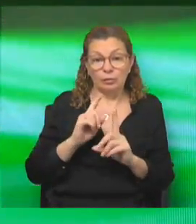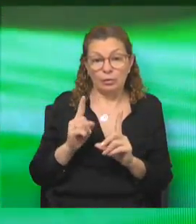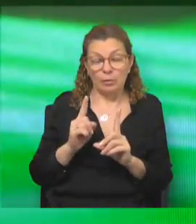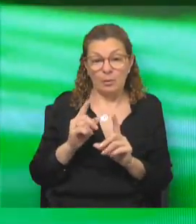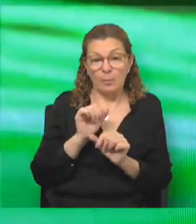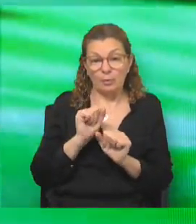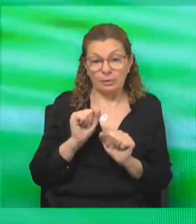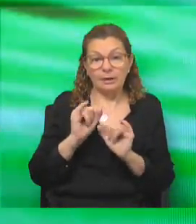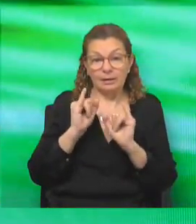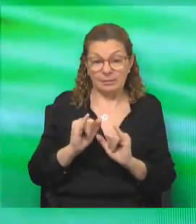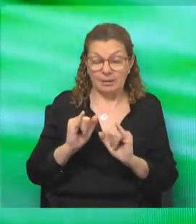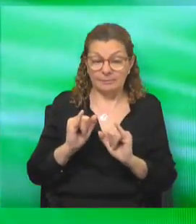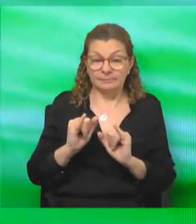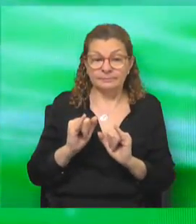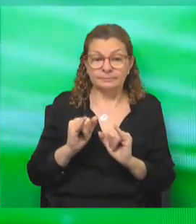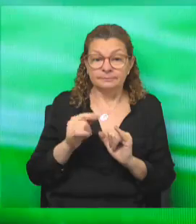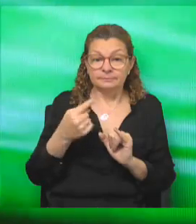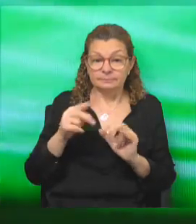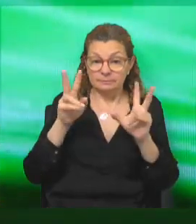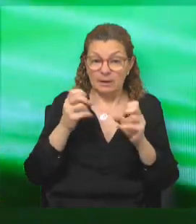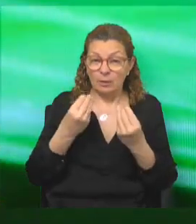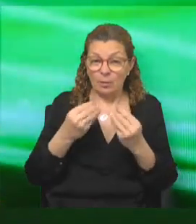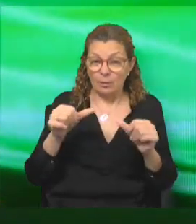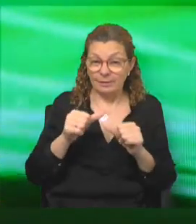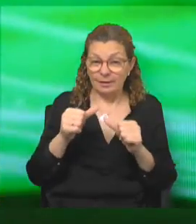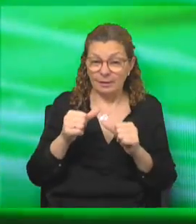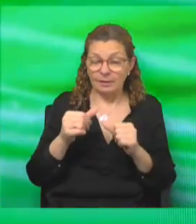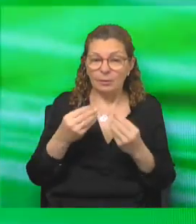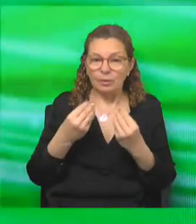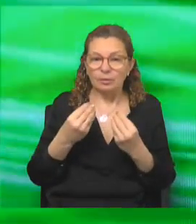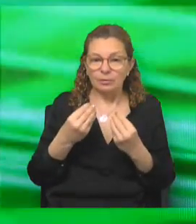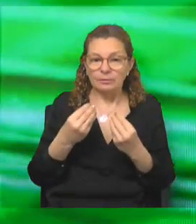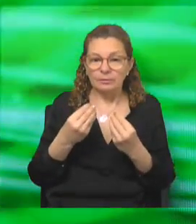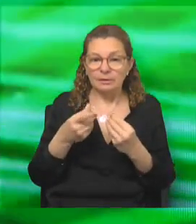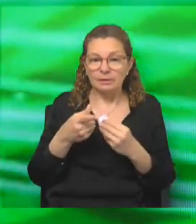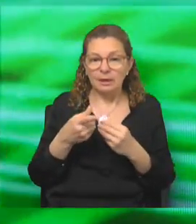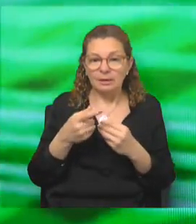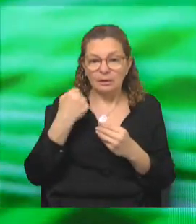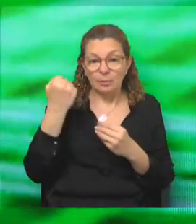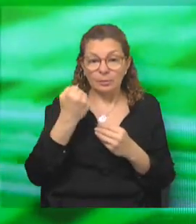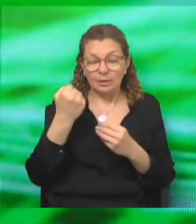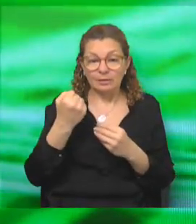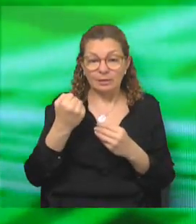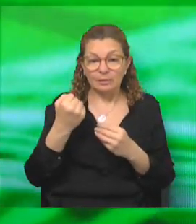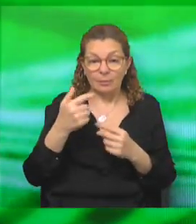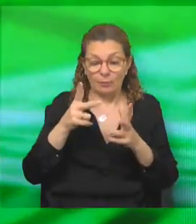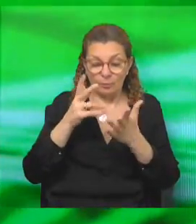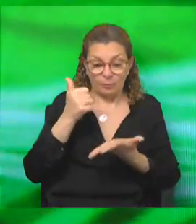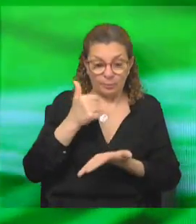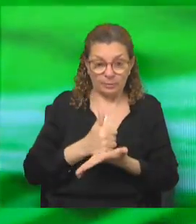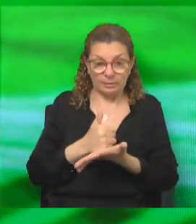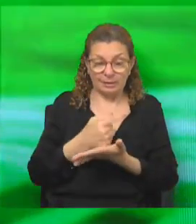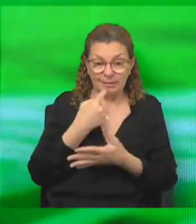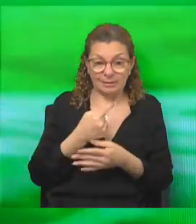pero nos podría llegar a pasar y el tema es cómo actuas cuando pasa Ese es el tema y y ahí la clave es tener la la firmeza